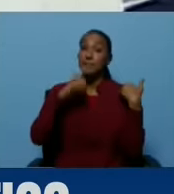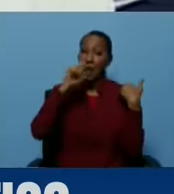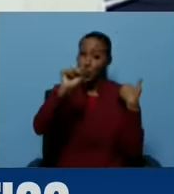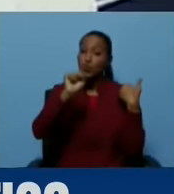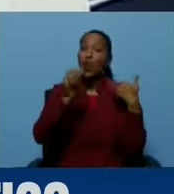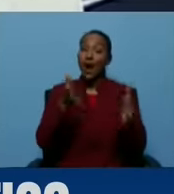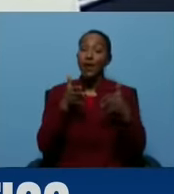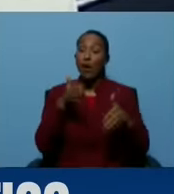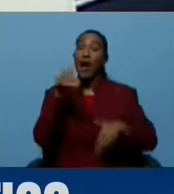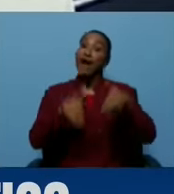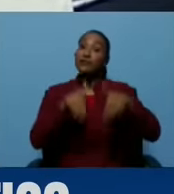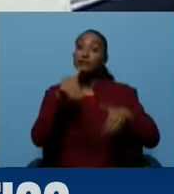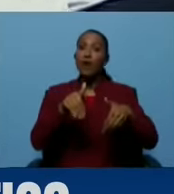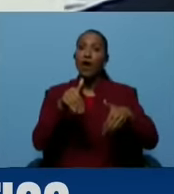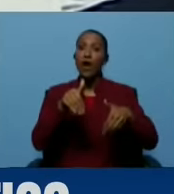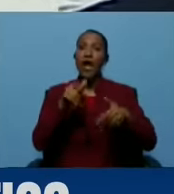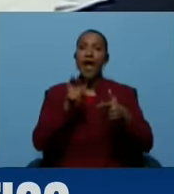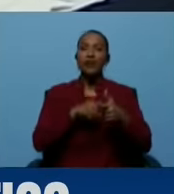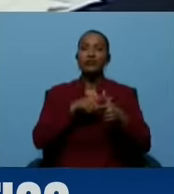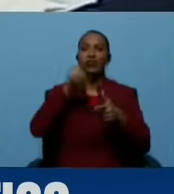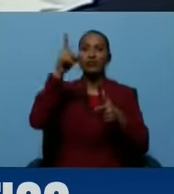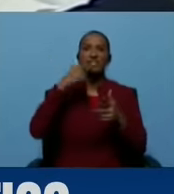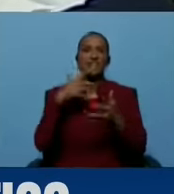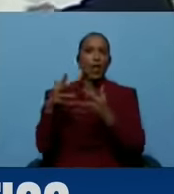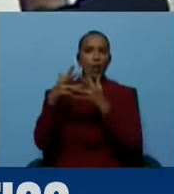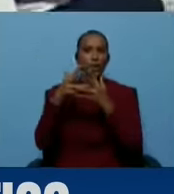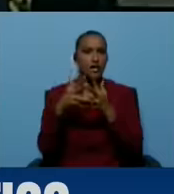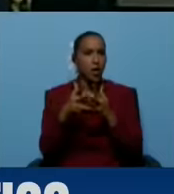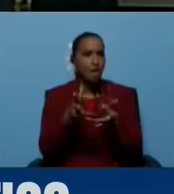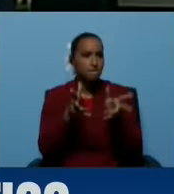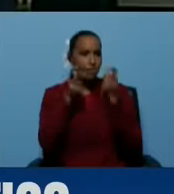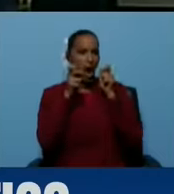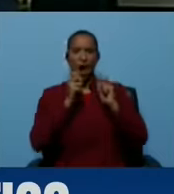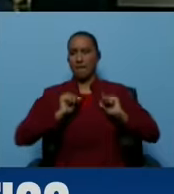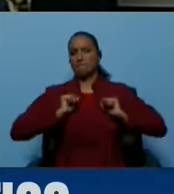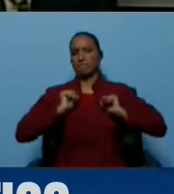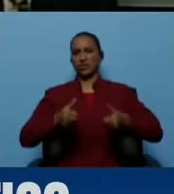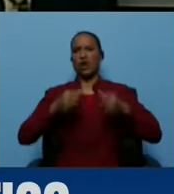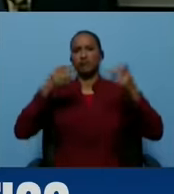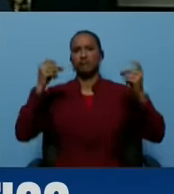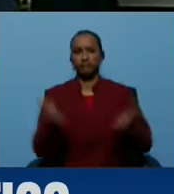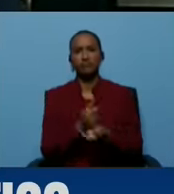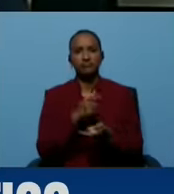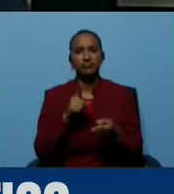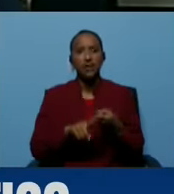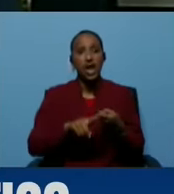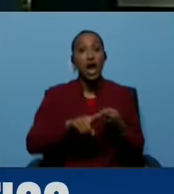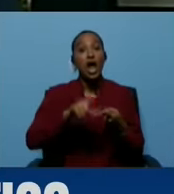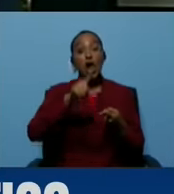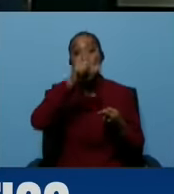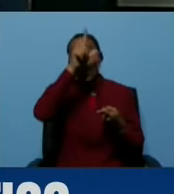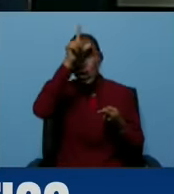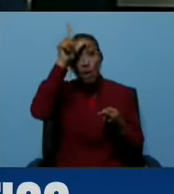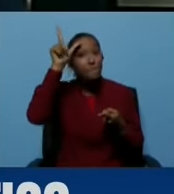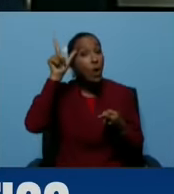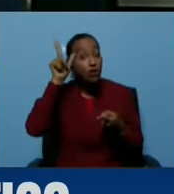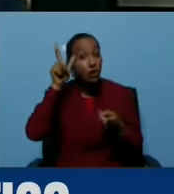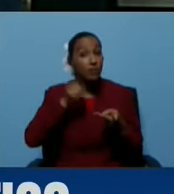Y ahí se activaron desde Estados Unidos. Leopoldo López estaba en Washington. Lester